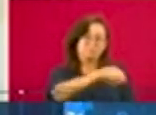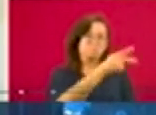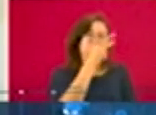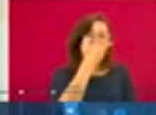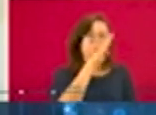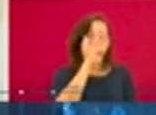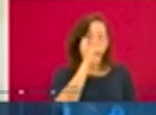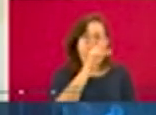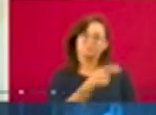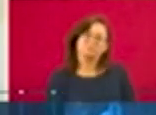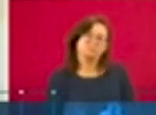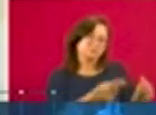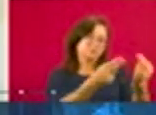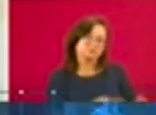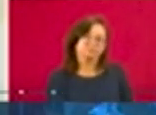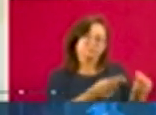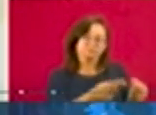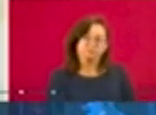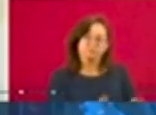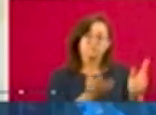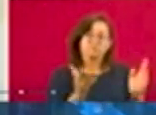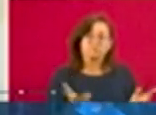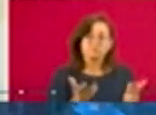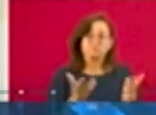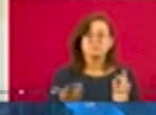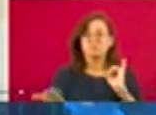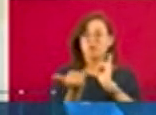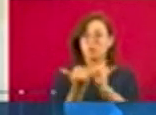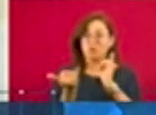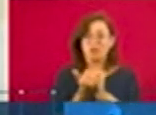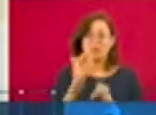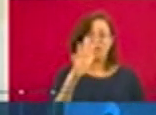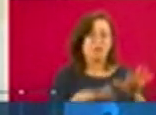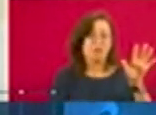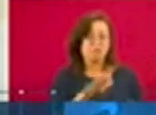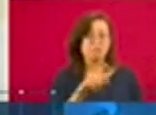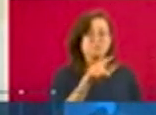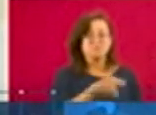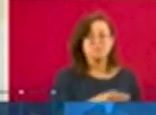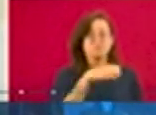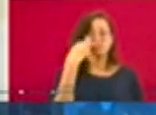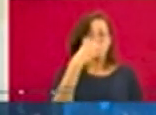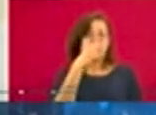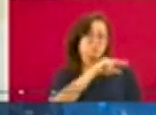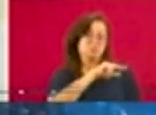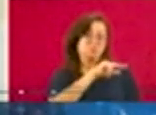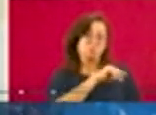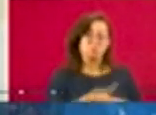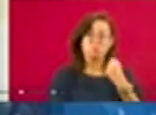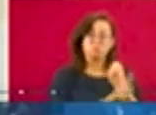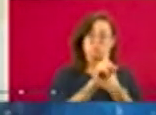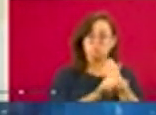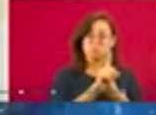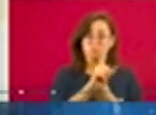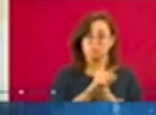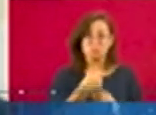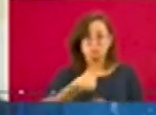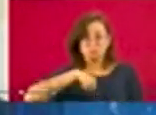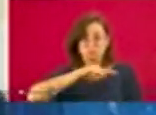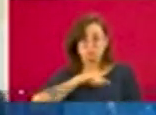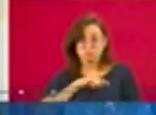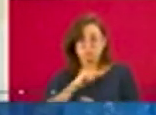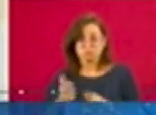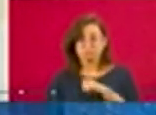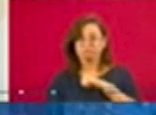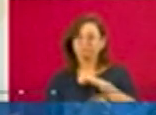dejaran tareas, digo, porque pues no les da la vida ahora sí que a los papás, ¿no, Esteban? Así es, y estamos en esa